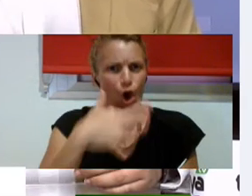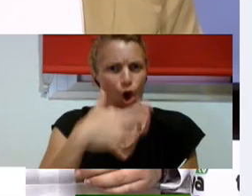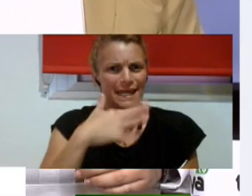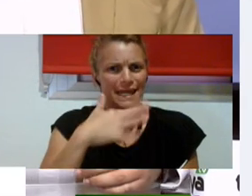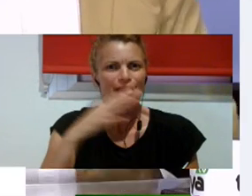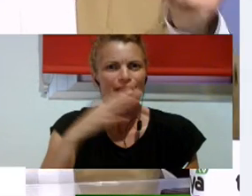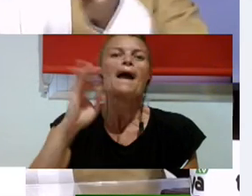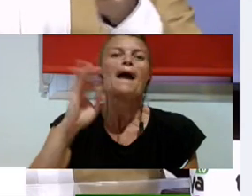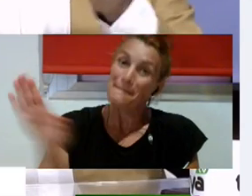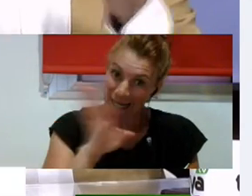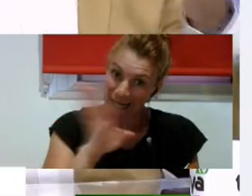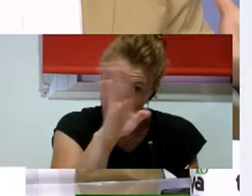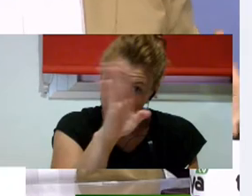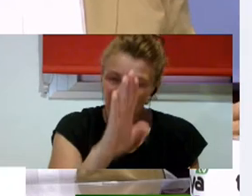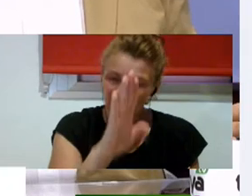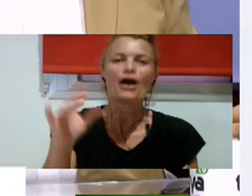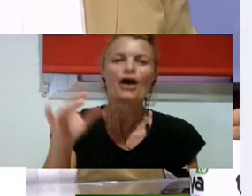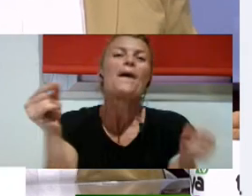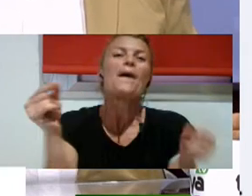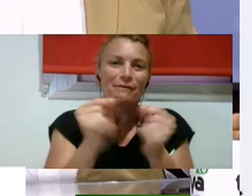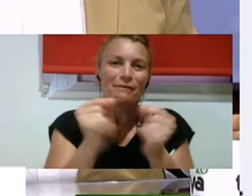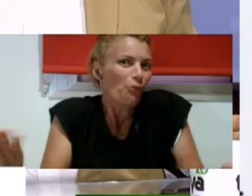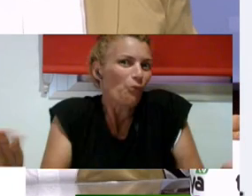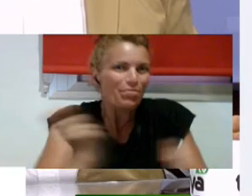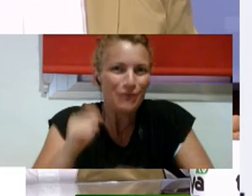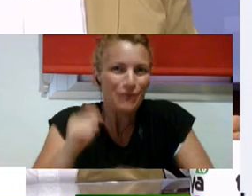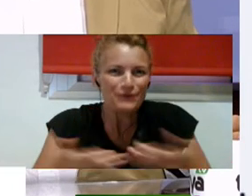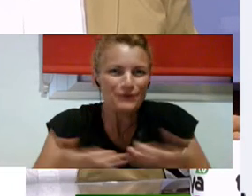Vejer o en Barbate?